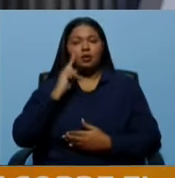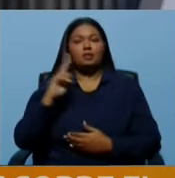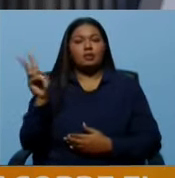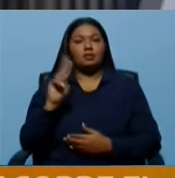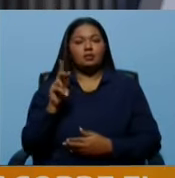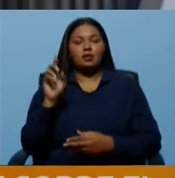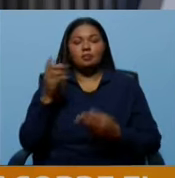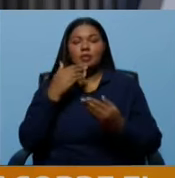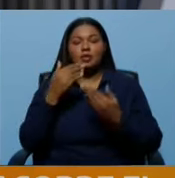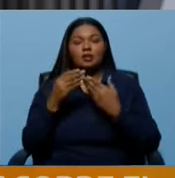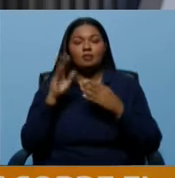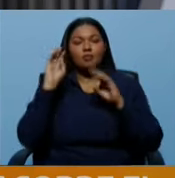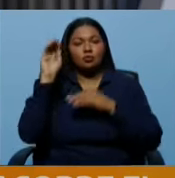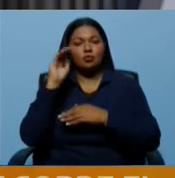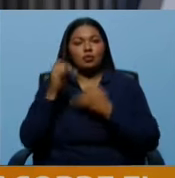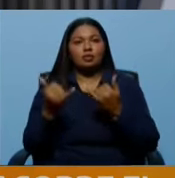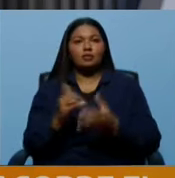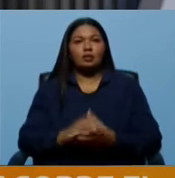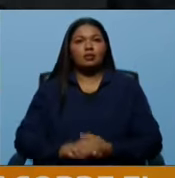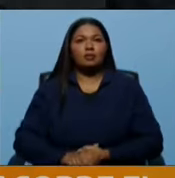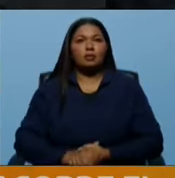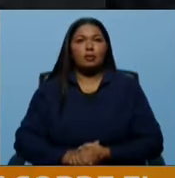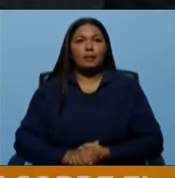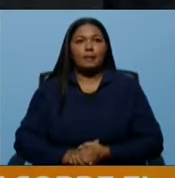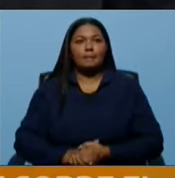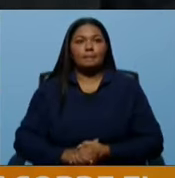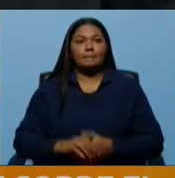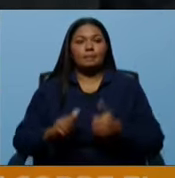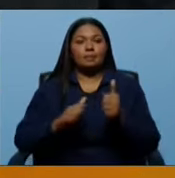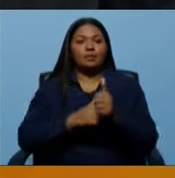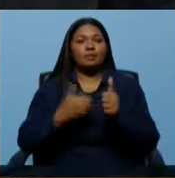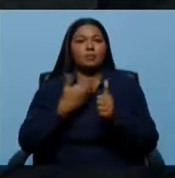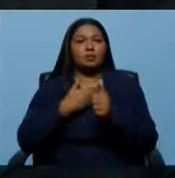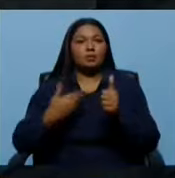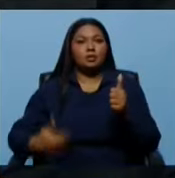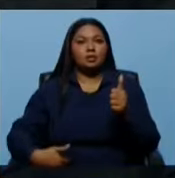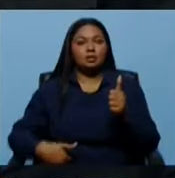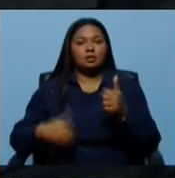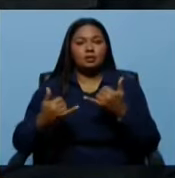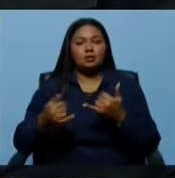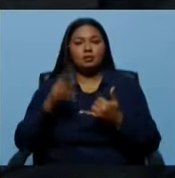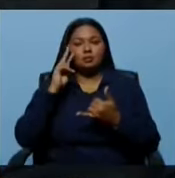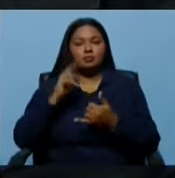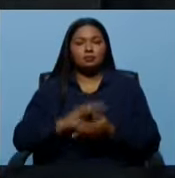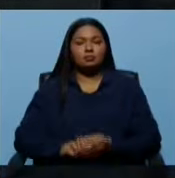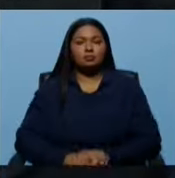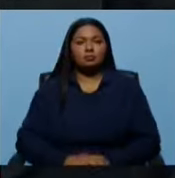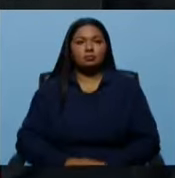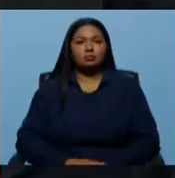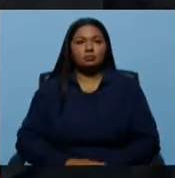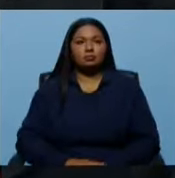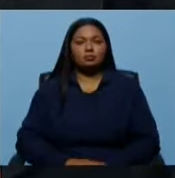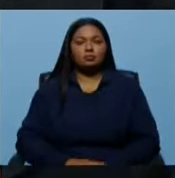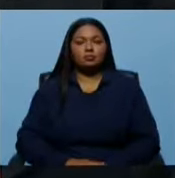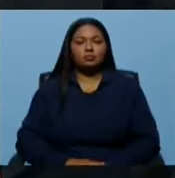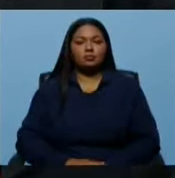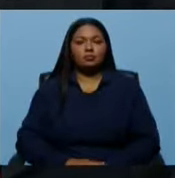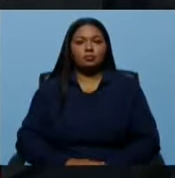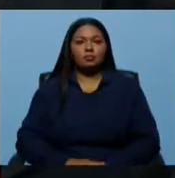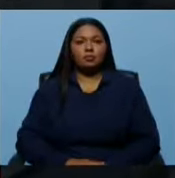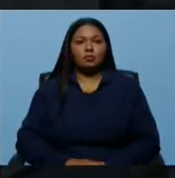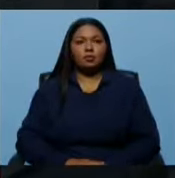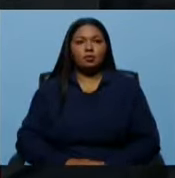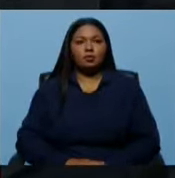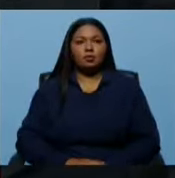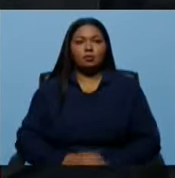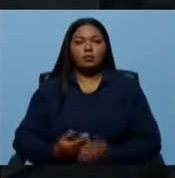el futuro que nos merecemos todos y todos. Vicepresidente, posterior a estas asambleas, rápidamente le pregunto, ¿cuándo va a ser entonces, sería la plenaria final para presentar ya los documentos